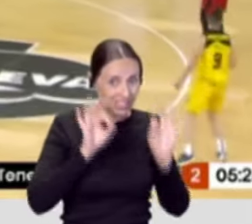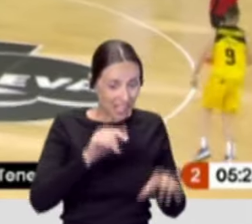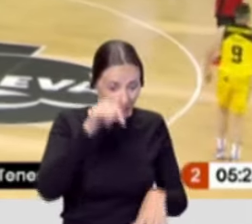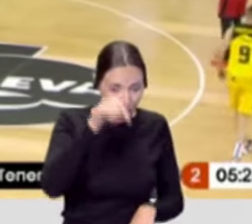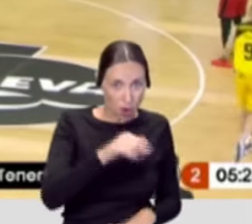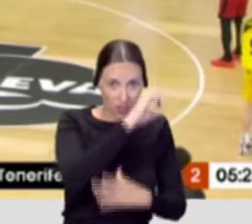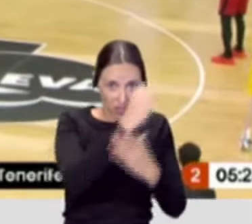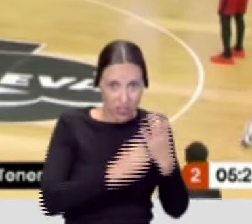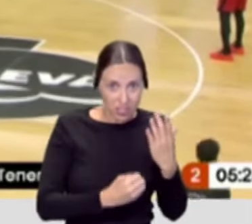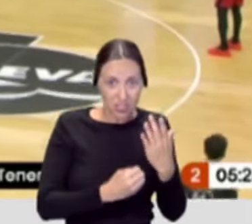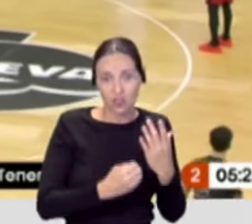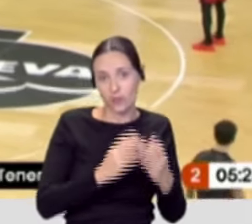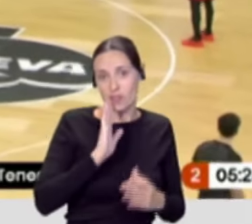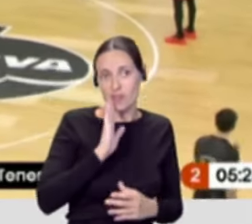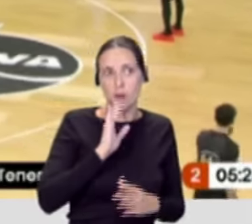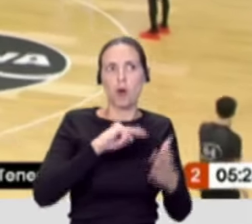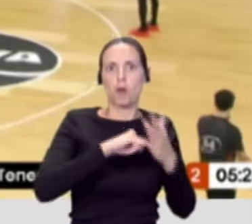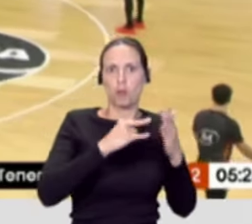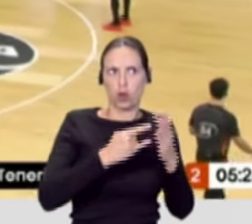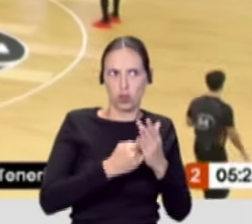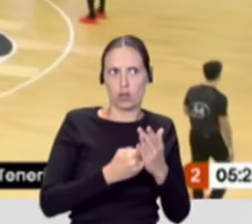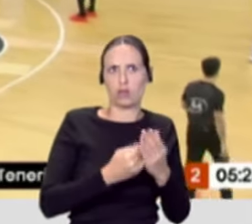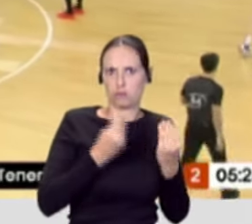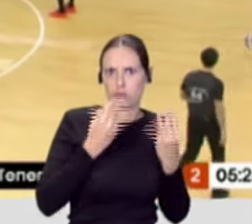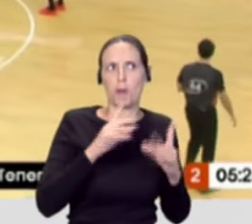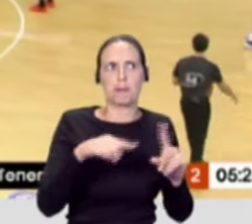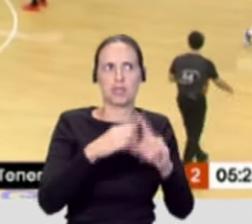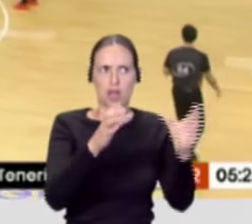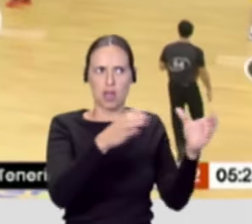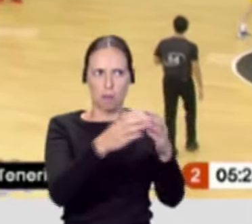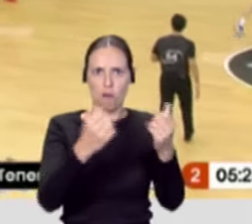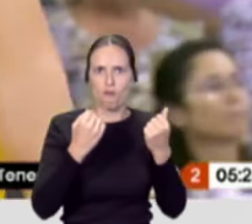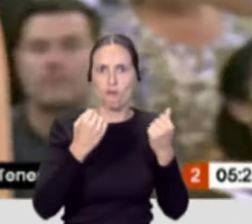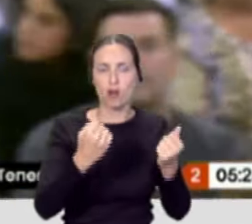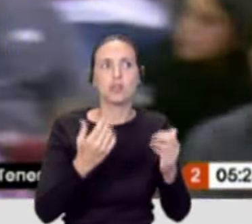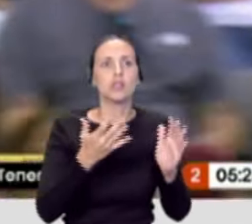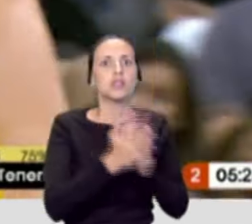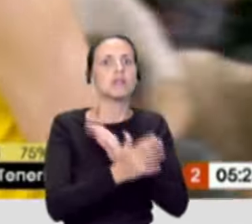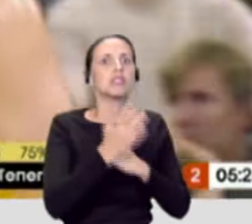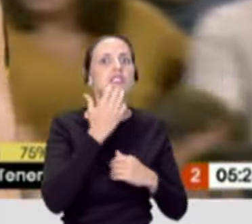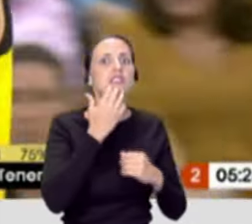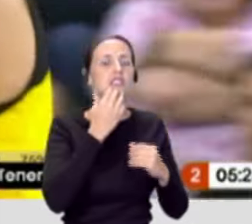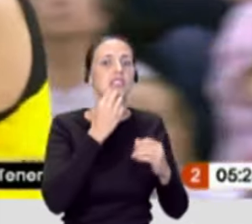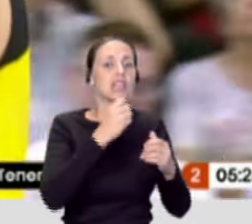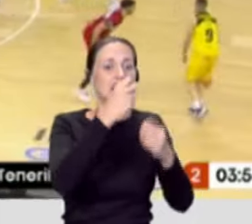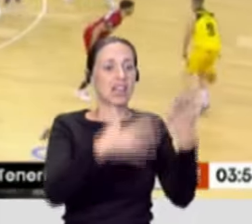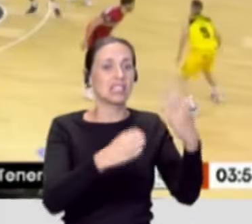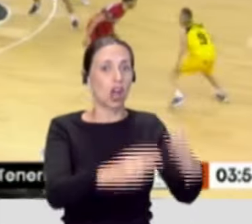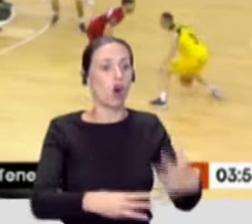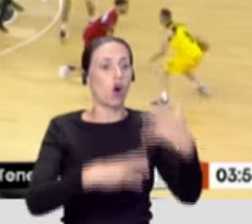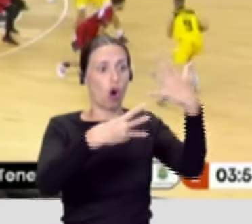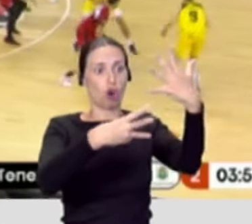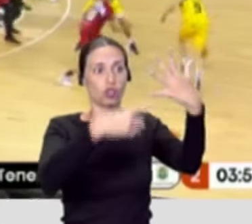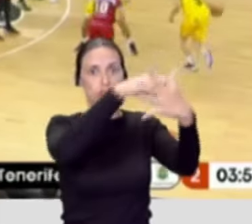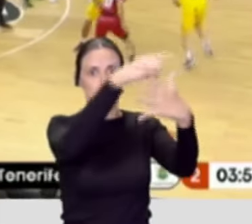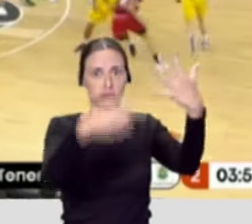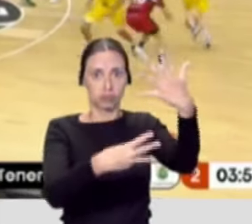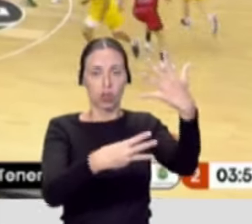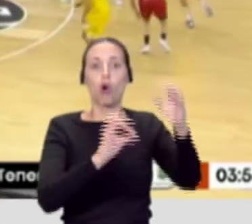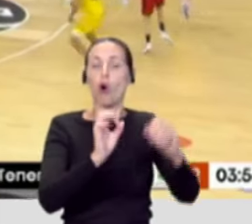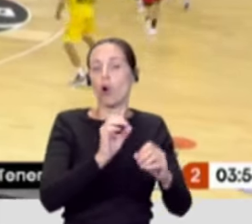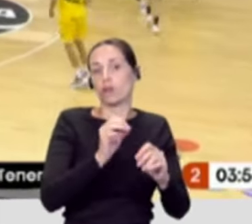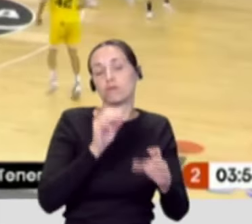y gente que está creciendo y que está invirtiendo y que está haciendo equipos potentes, para mí estar en el top 8 de la Liga Andesa, clasificarse para la Copa del Rey, ya es un